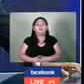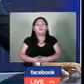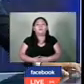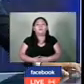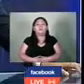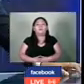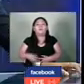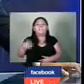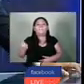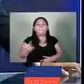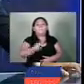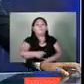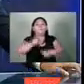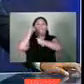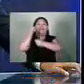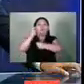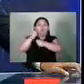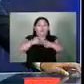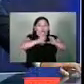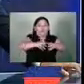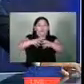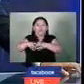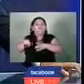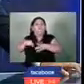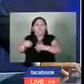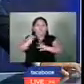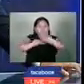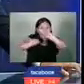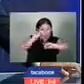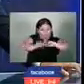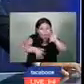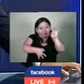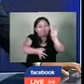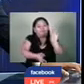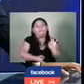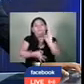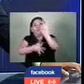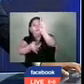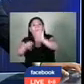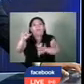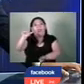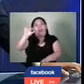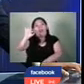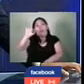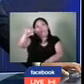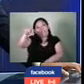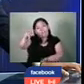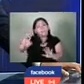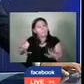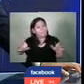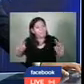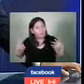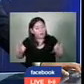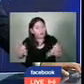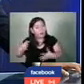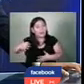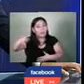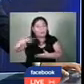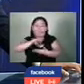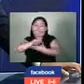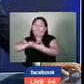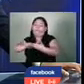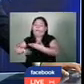Sindicalistas de diversos sectores presentaron una propuesta para la administración de fondos de pensiones el cual, aseguran, debe ser